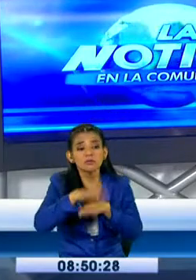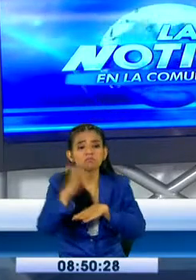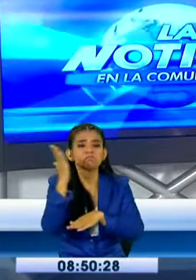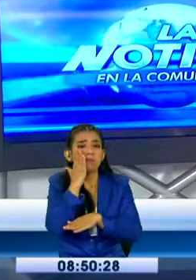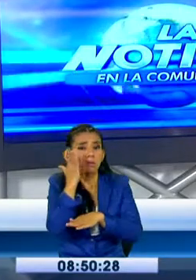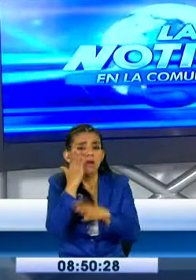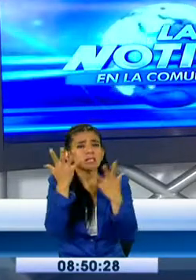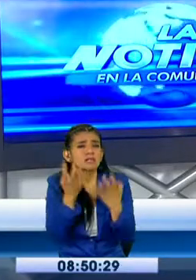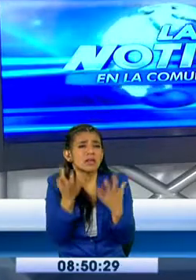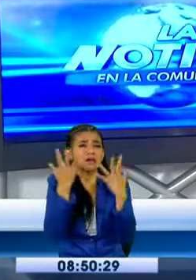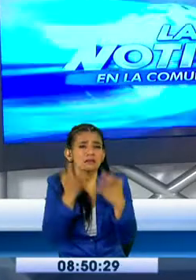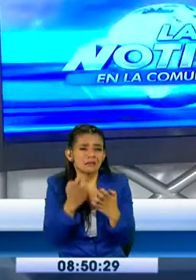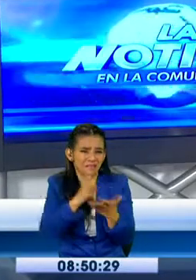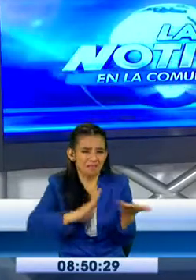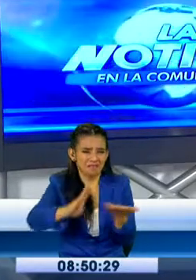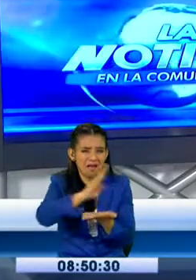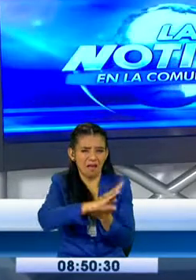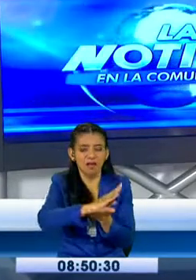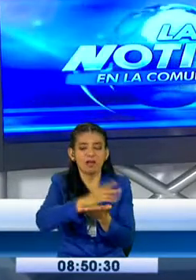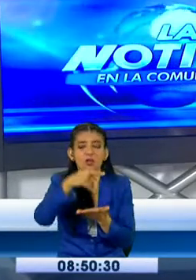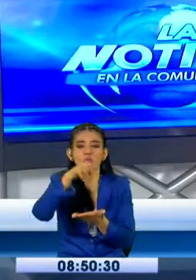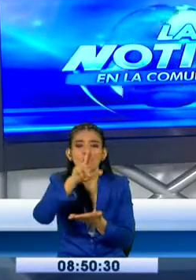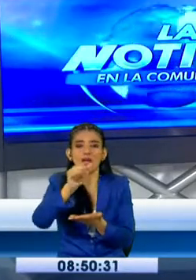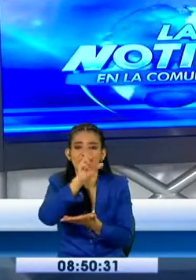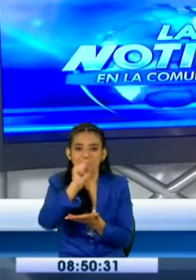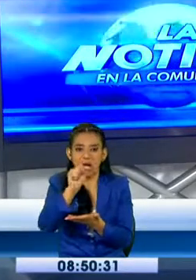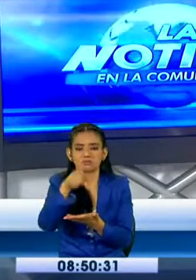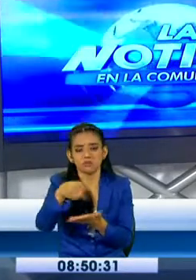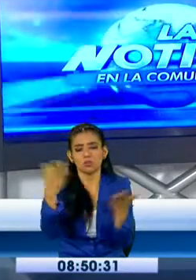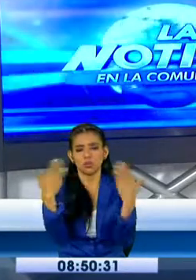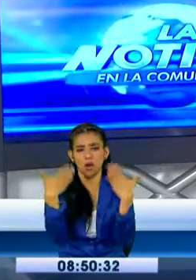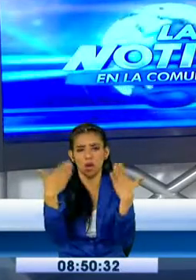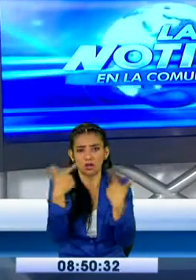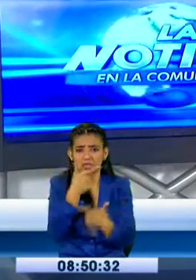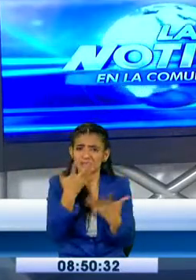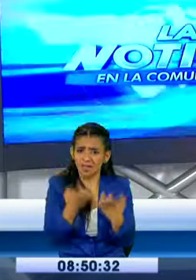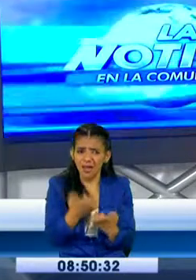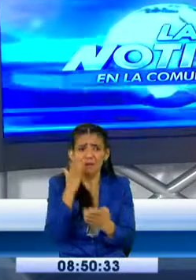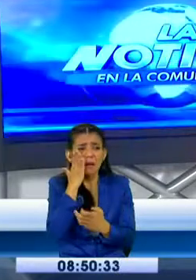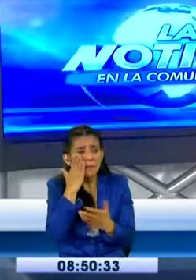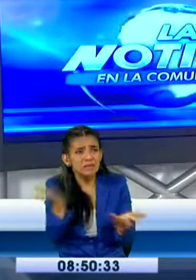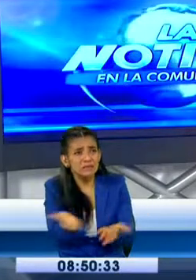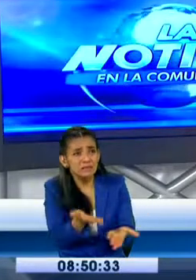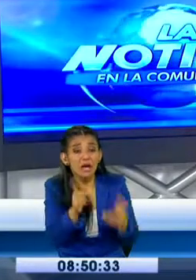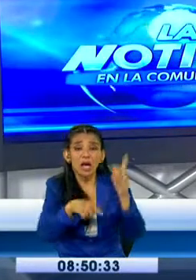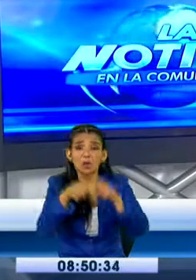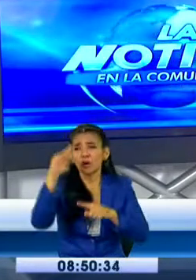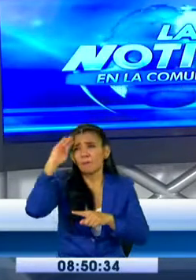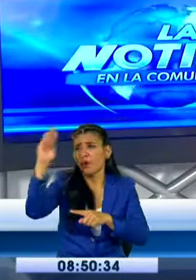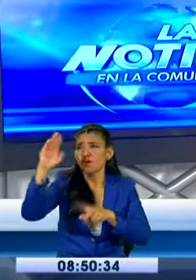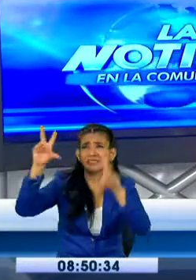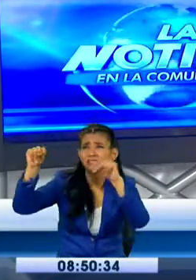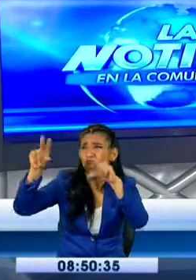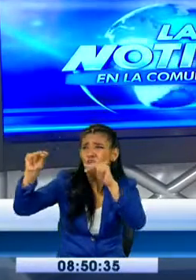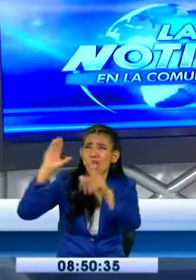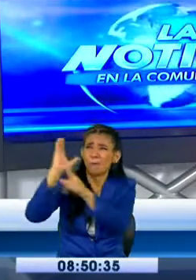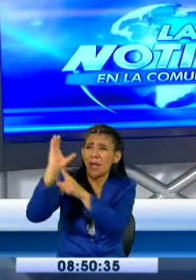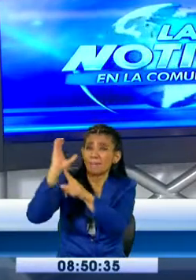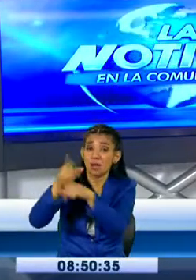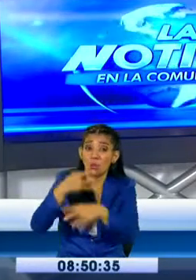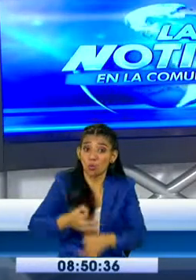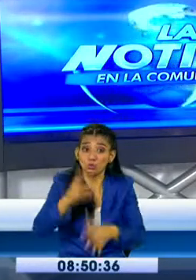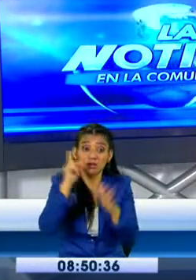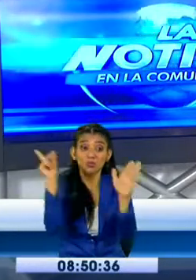madres de familia de la cooperativa Patria Nueva en Florida Norte. De hecho, algunas inclusive cuestionaron la acción policial que luego de una denuncia